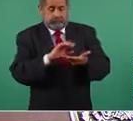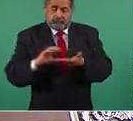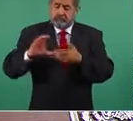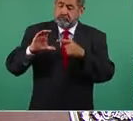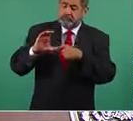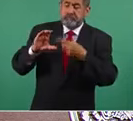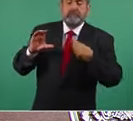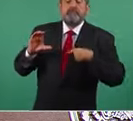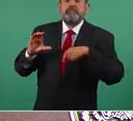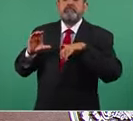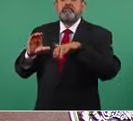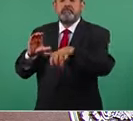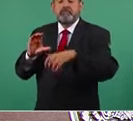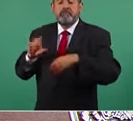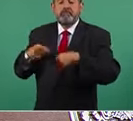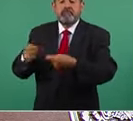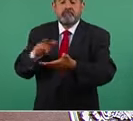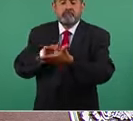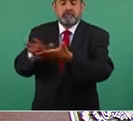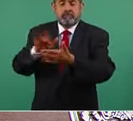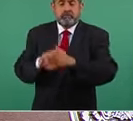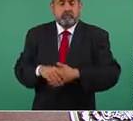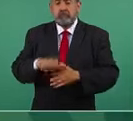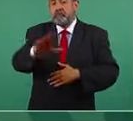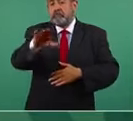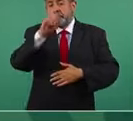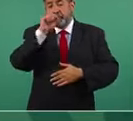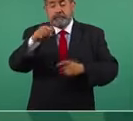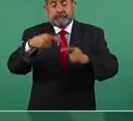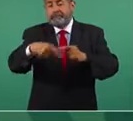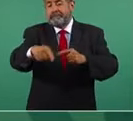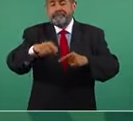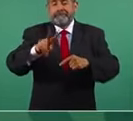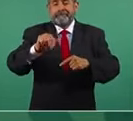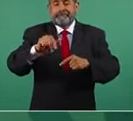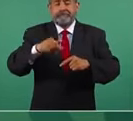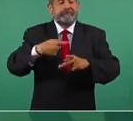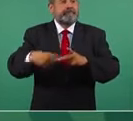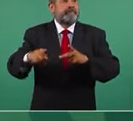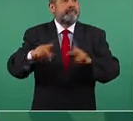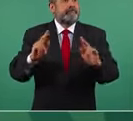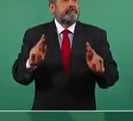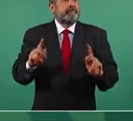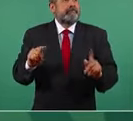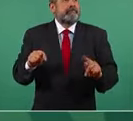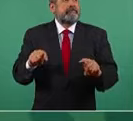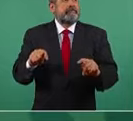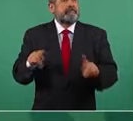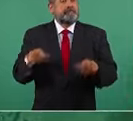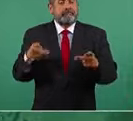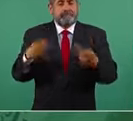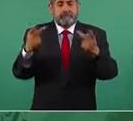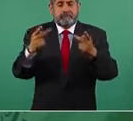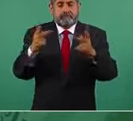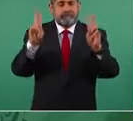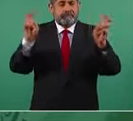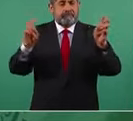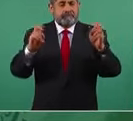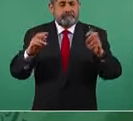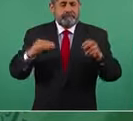pueblo. También estamos a punto de iniciar unos tianguis del